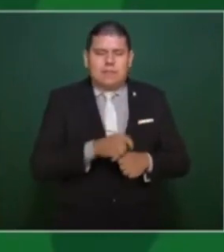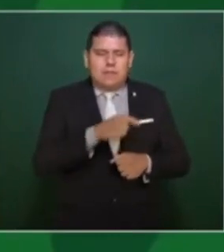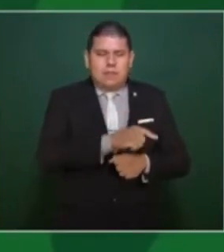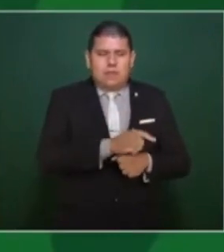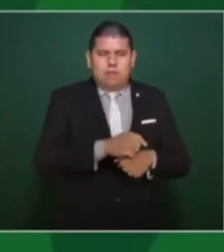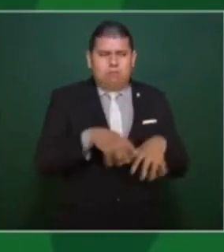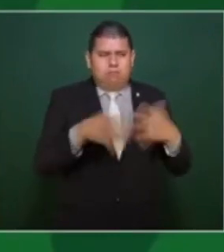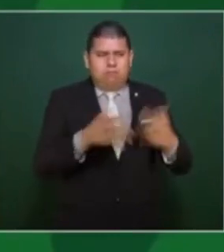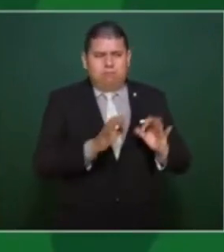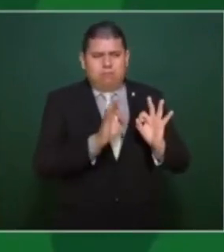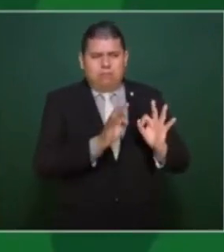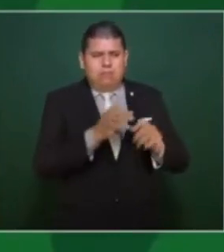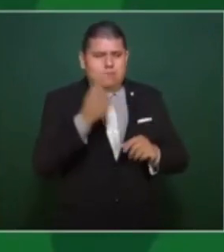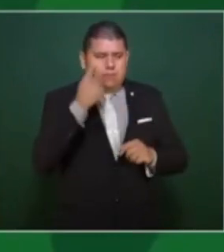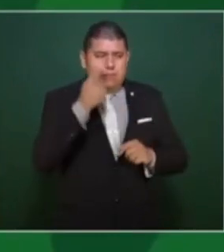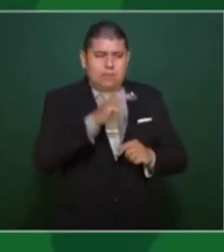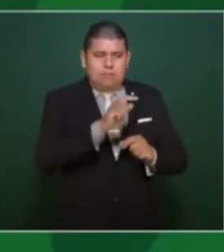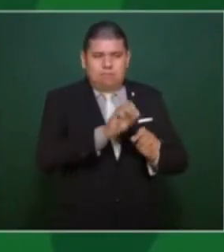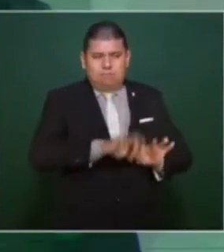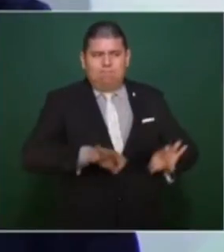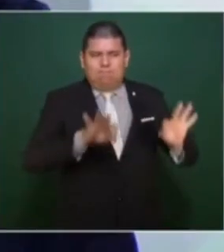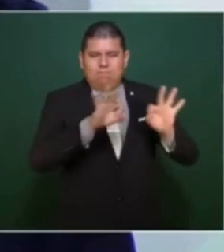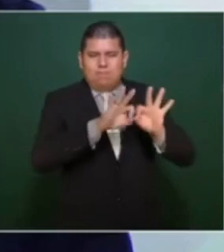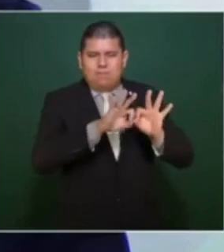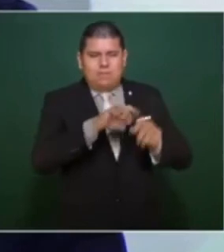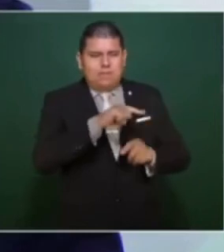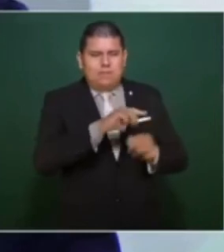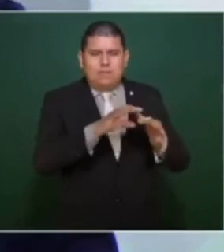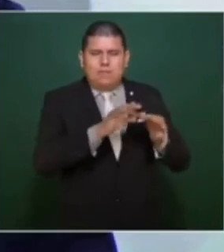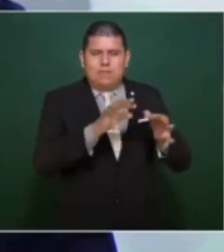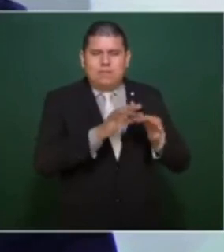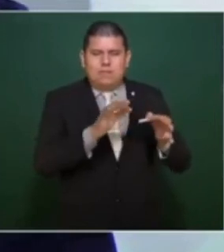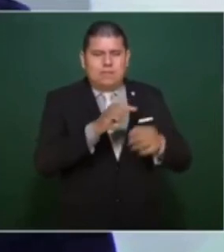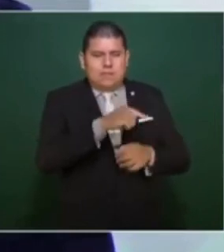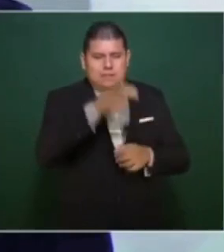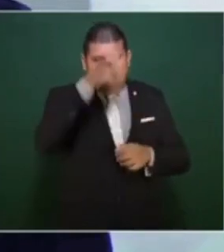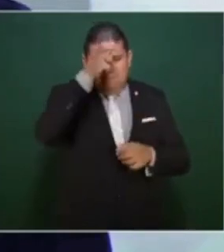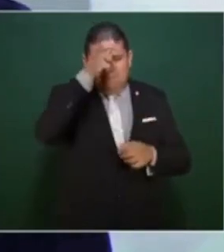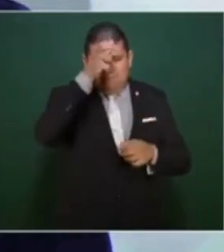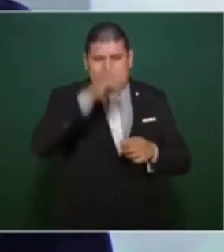famosos, una eminencia, un sabiondo,